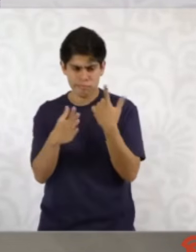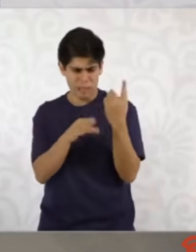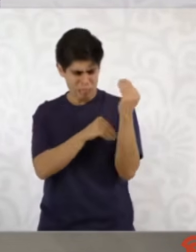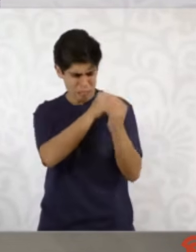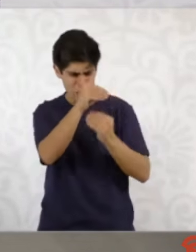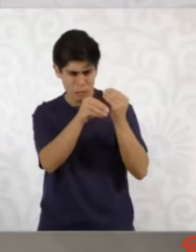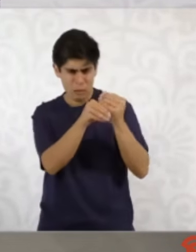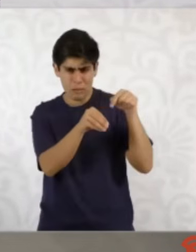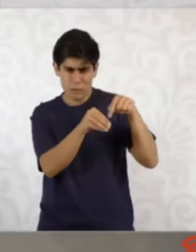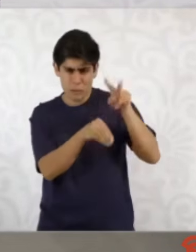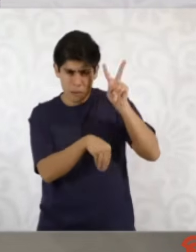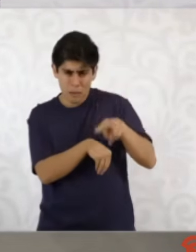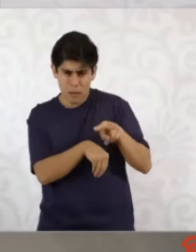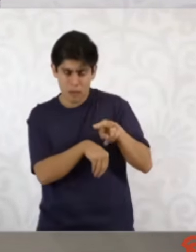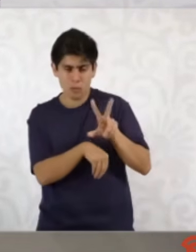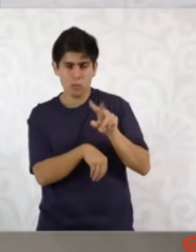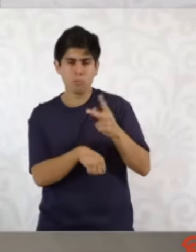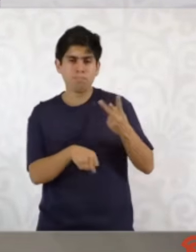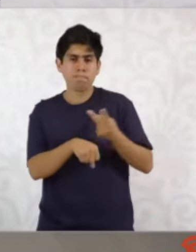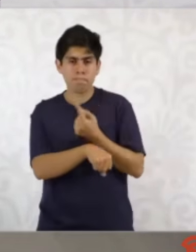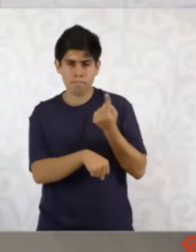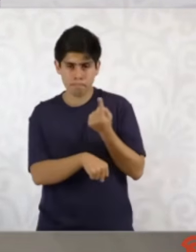debates. Adelante.